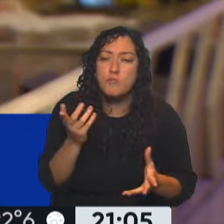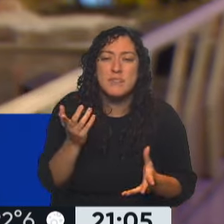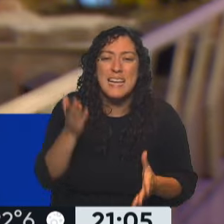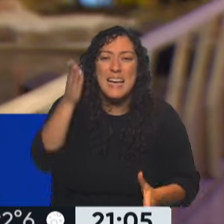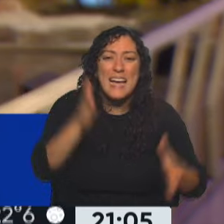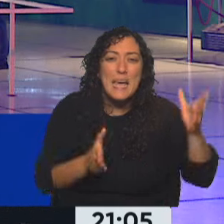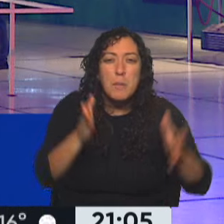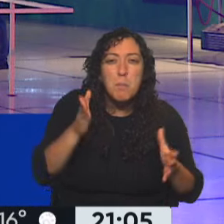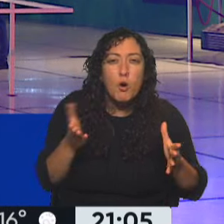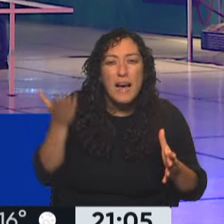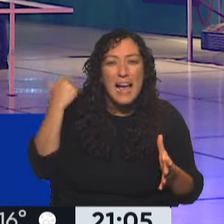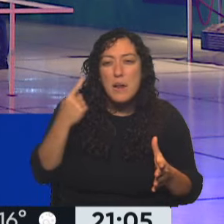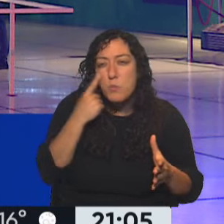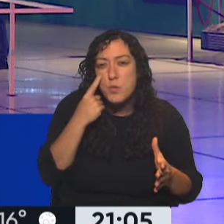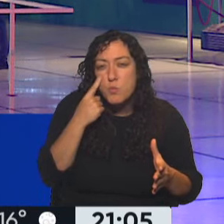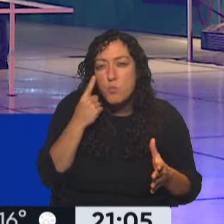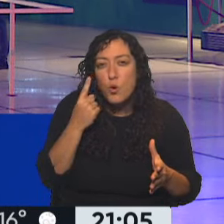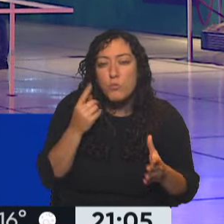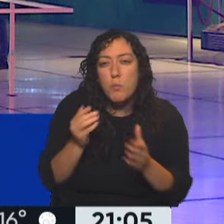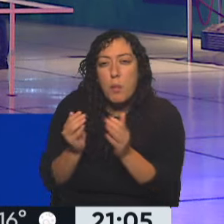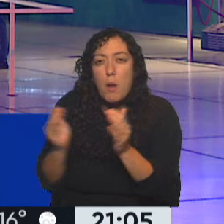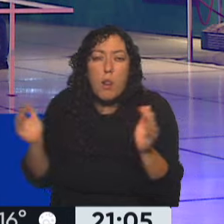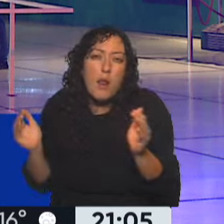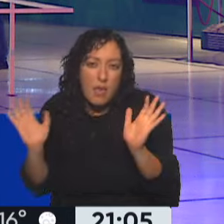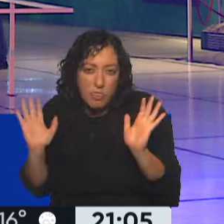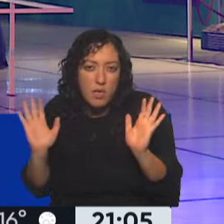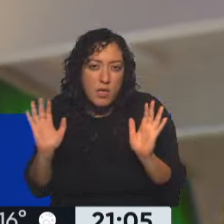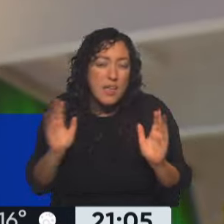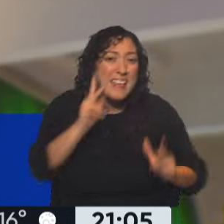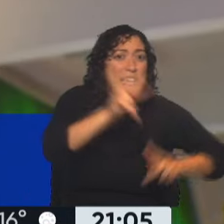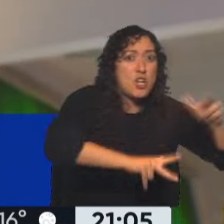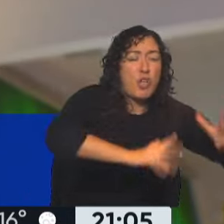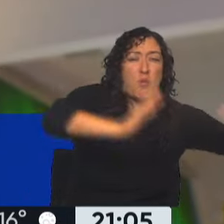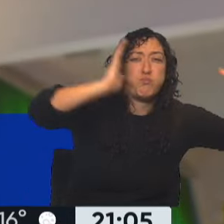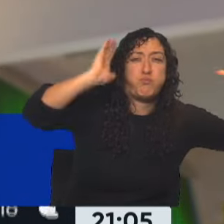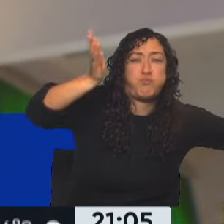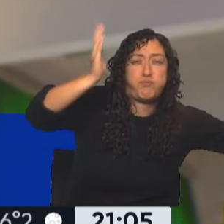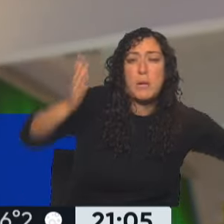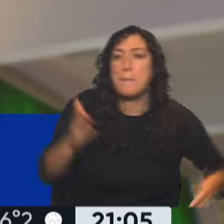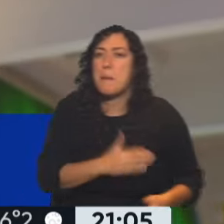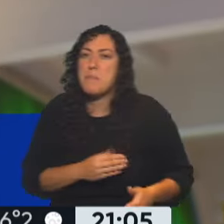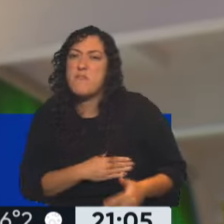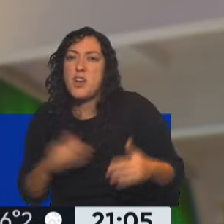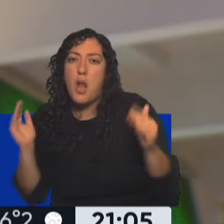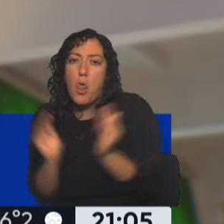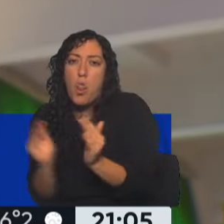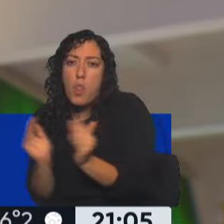época en la que existió. Los gigantes eran los dinosaurios en la época de los dinosaurios, entonces los mamíferos quedaron rezagados a tener pequeños